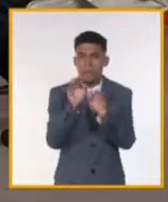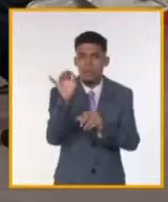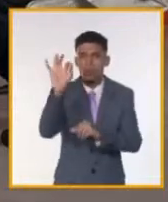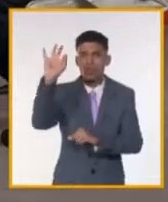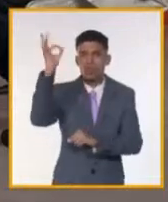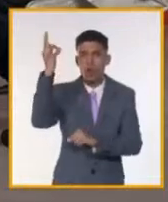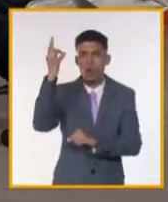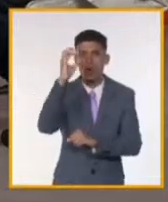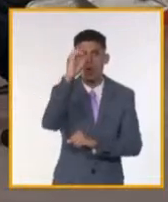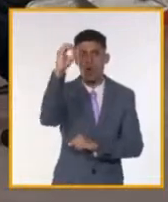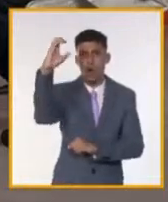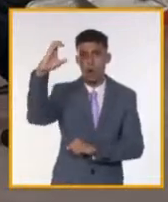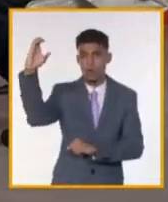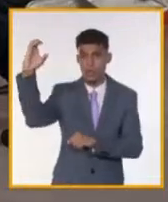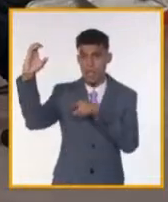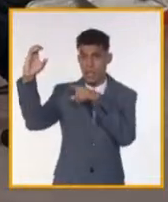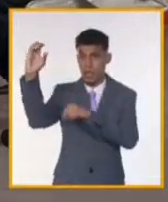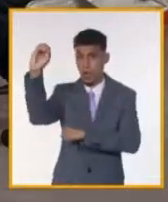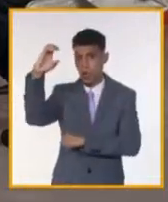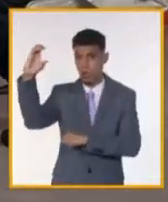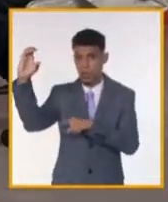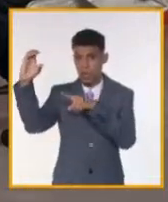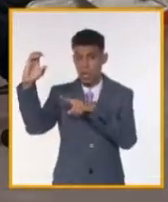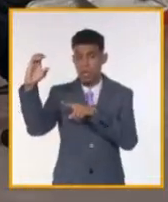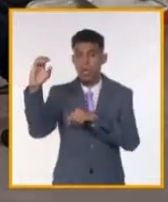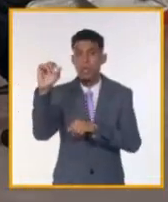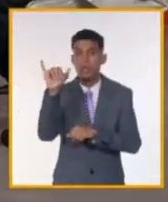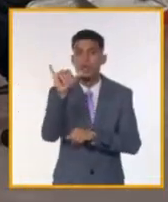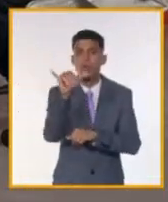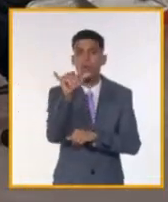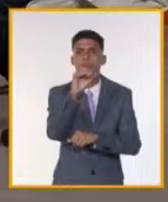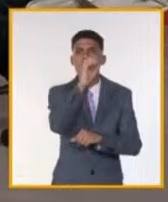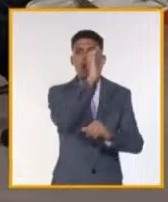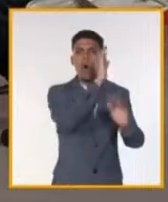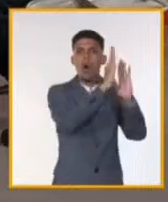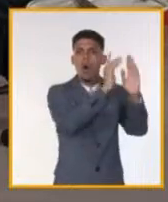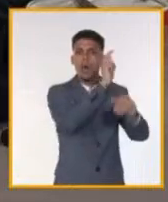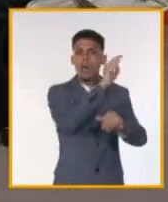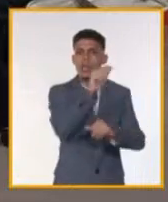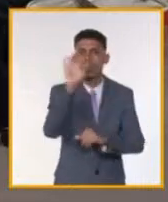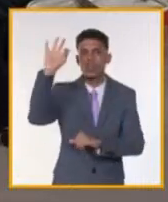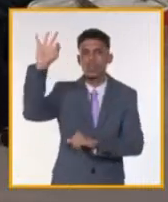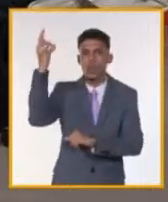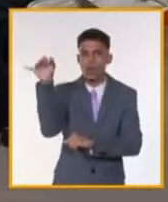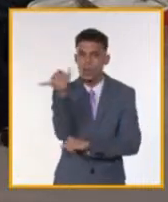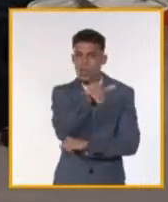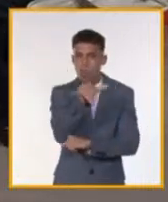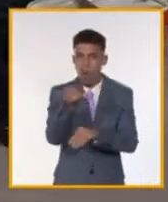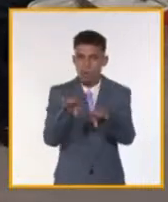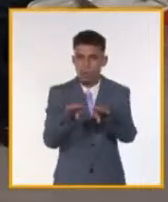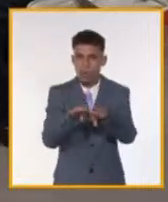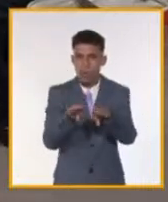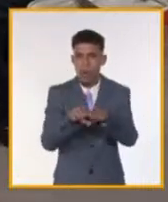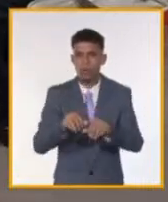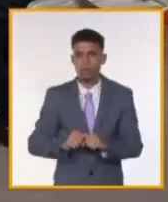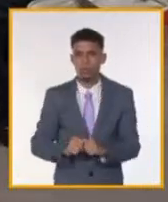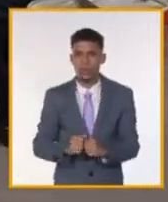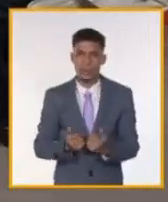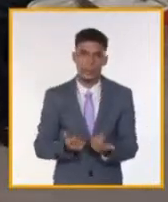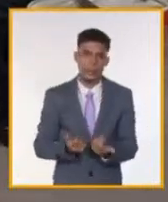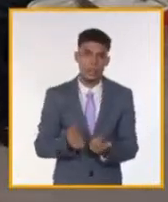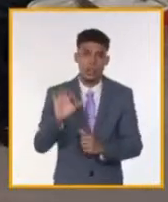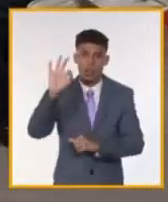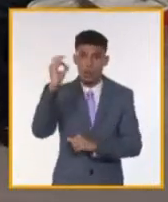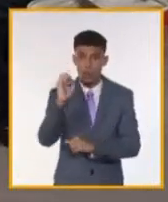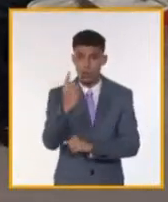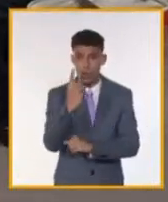Aparentemente es el mismo, pero no es el mismo. Y voy a explicar. No es solamente sol lo que hace falta para producir la sal. Hace falta sol, pero hace